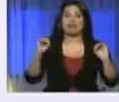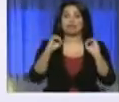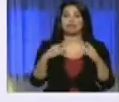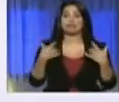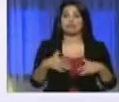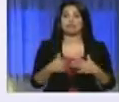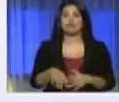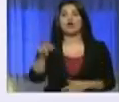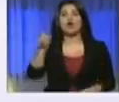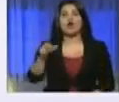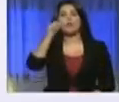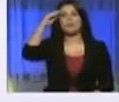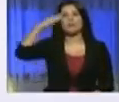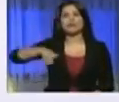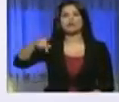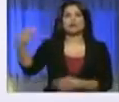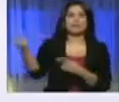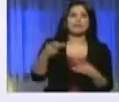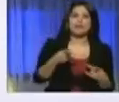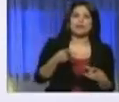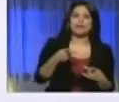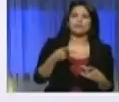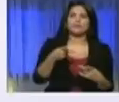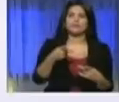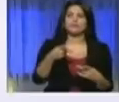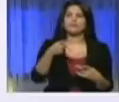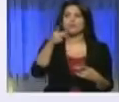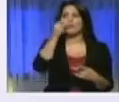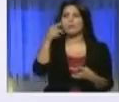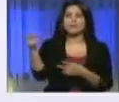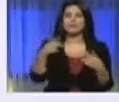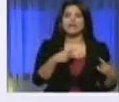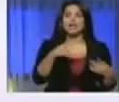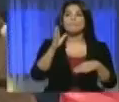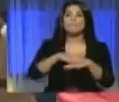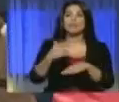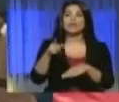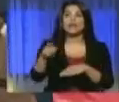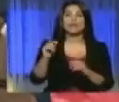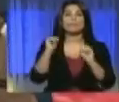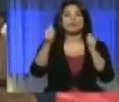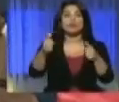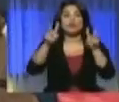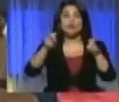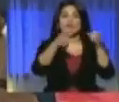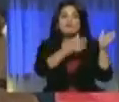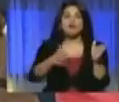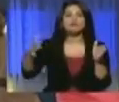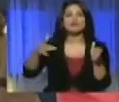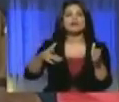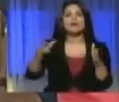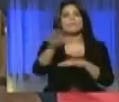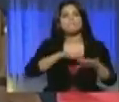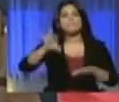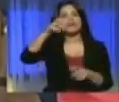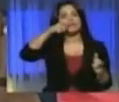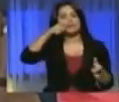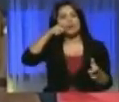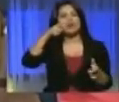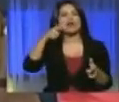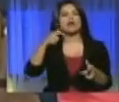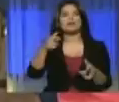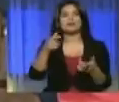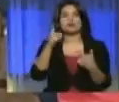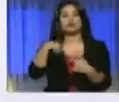Néstor Reverol lo invité porque ha arrancado una nueva fase de patria segura, de vigilancia. Le he